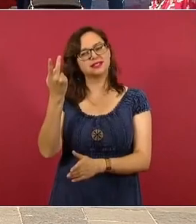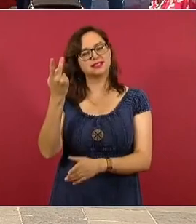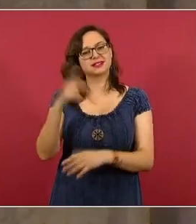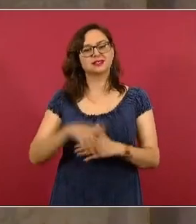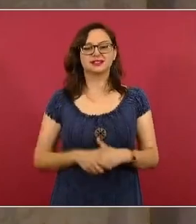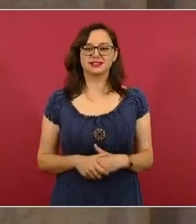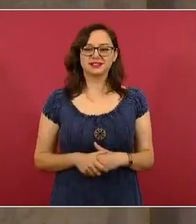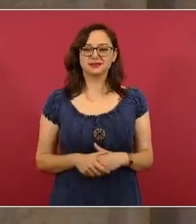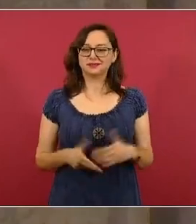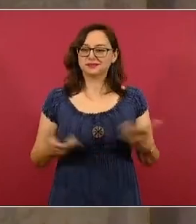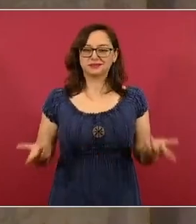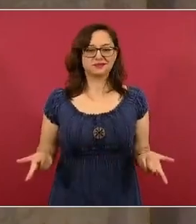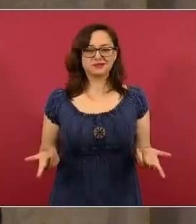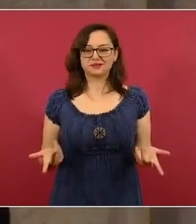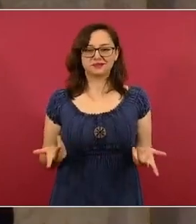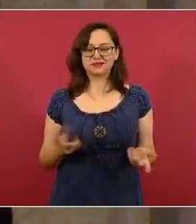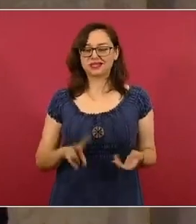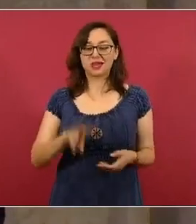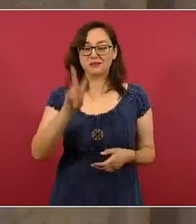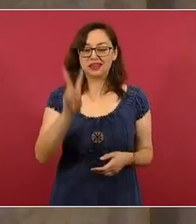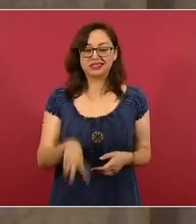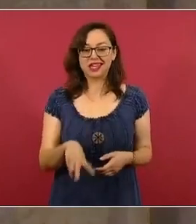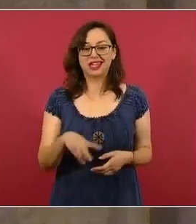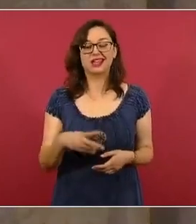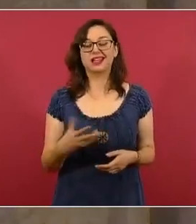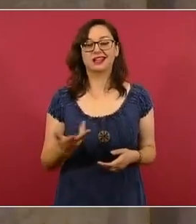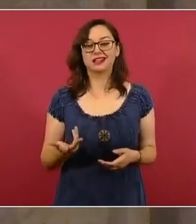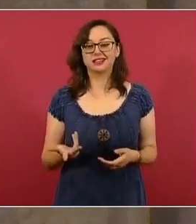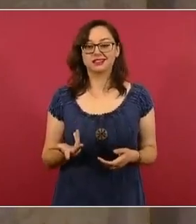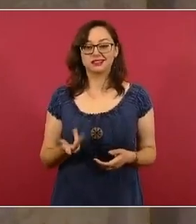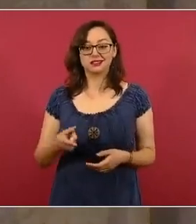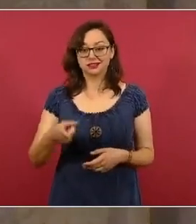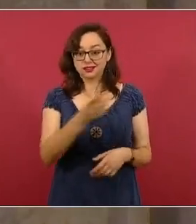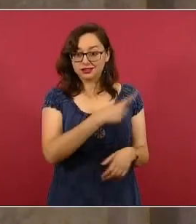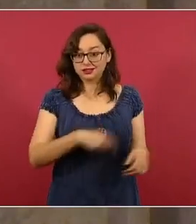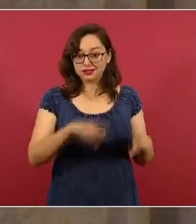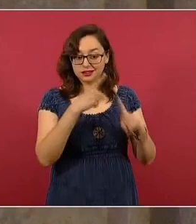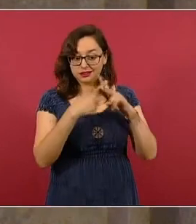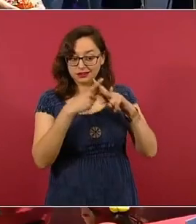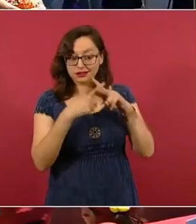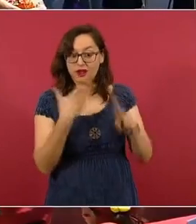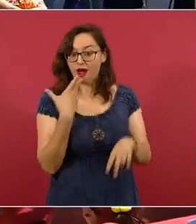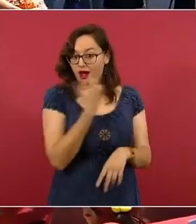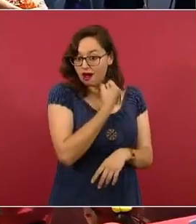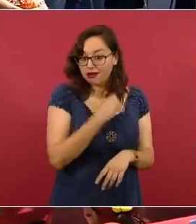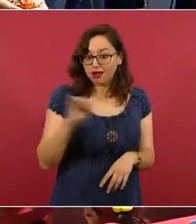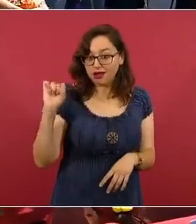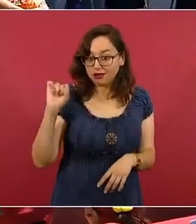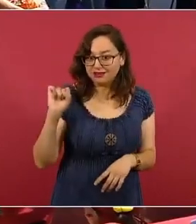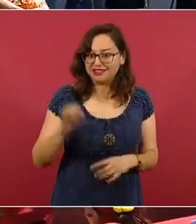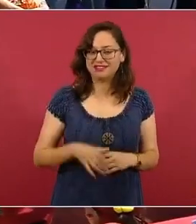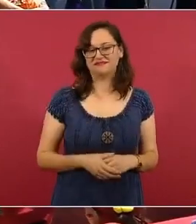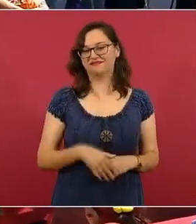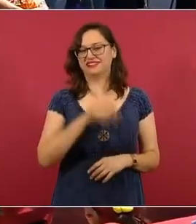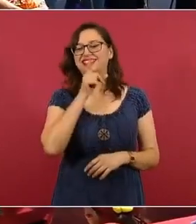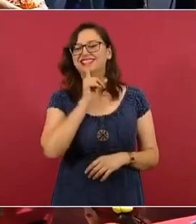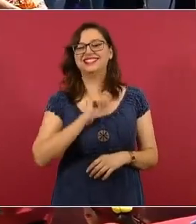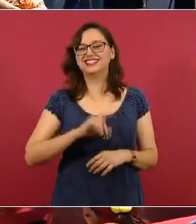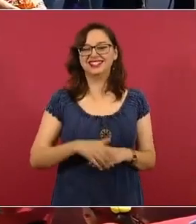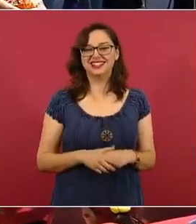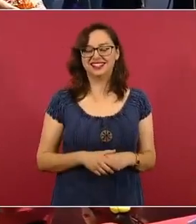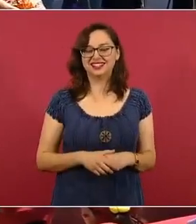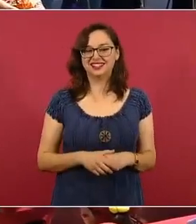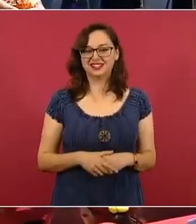que son privatizadores o son estatistas. Lo que son, en